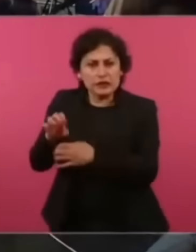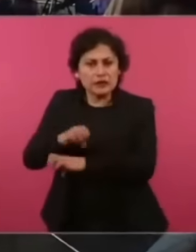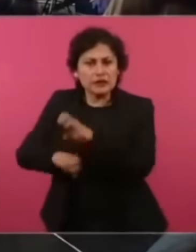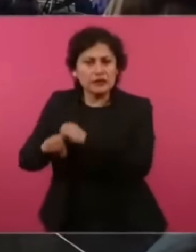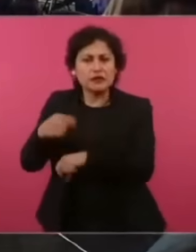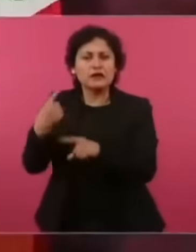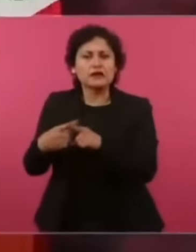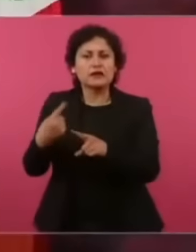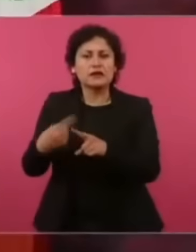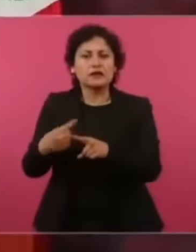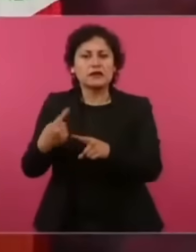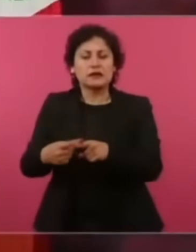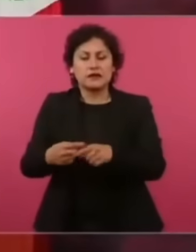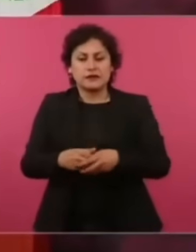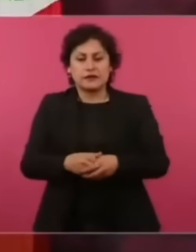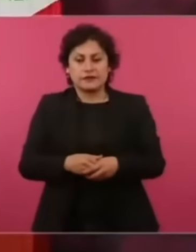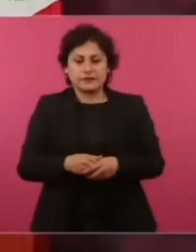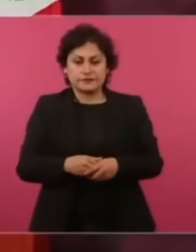que yo